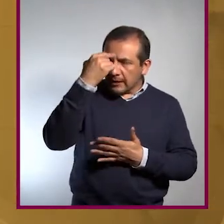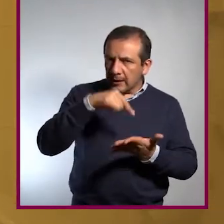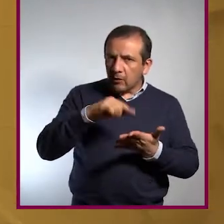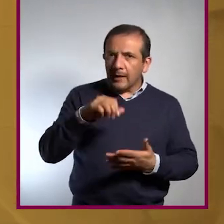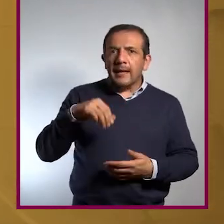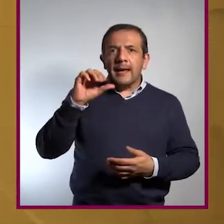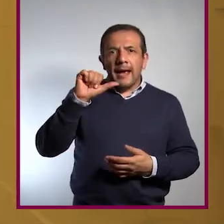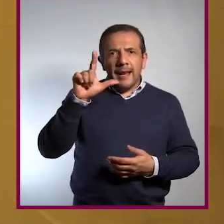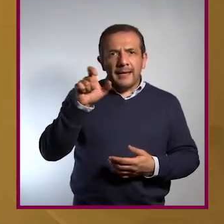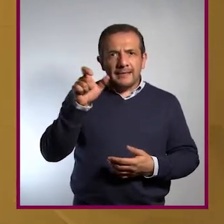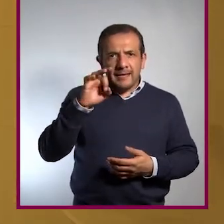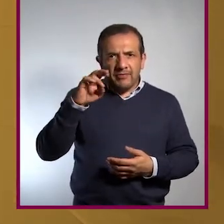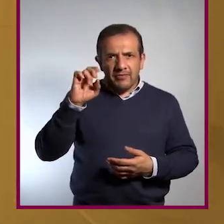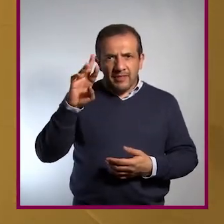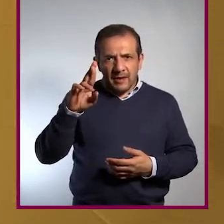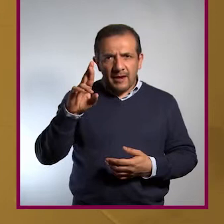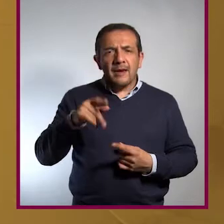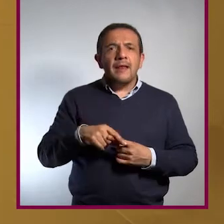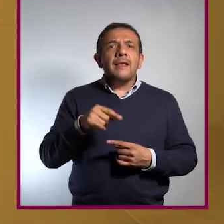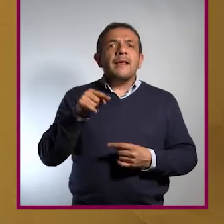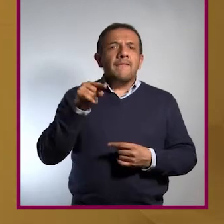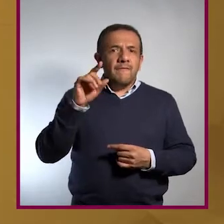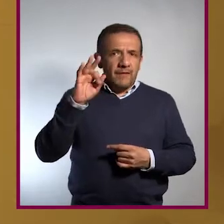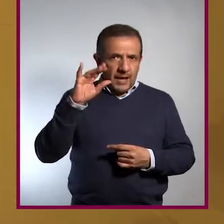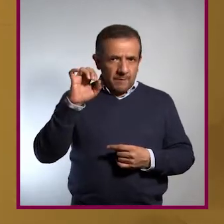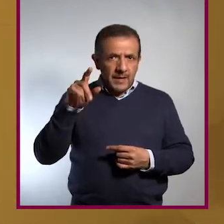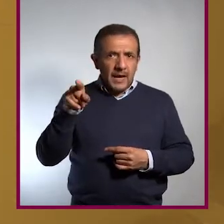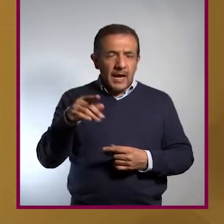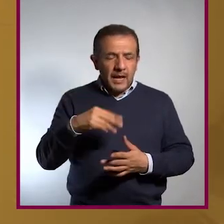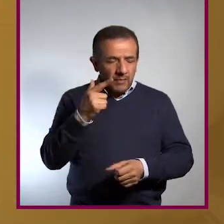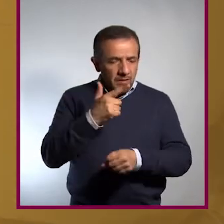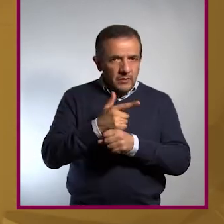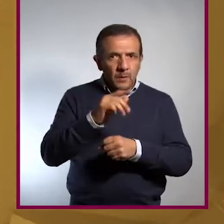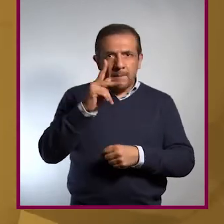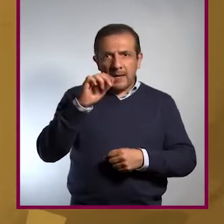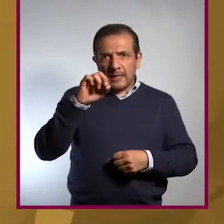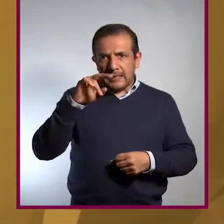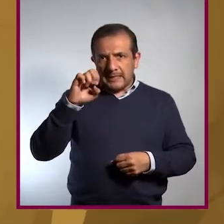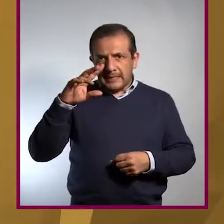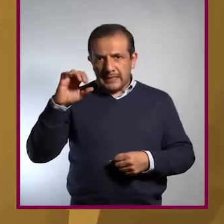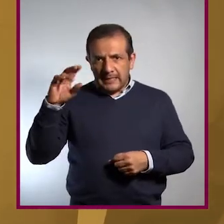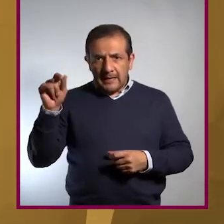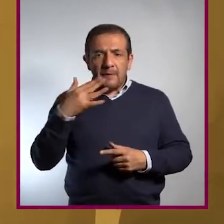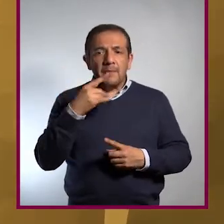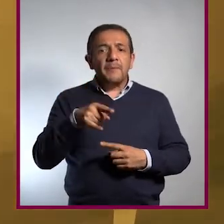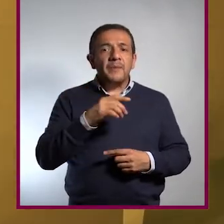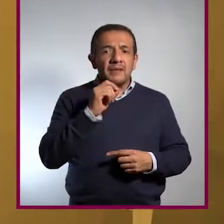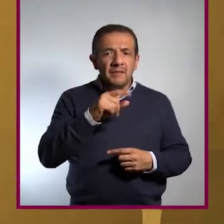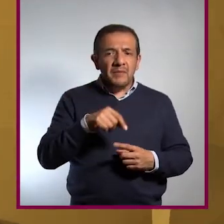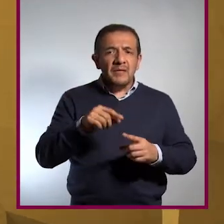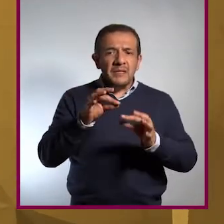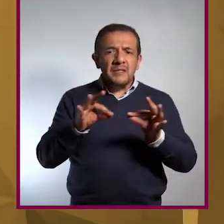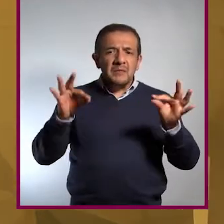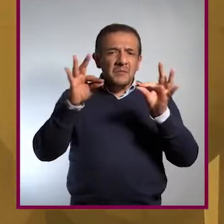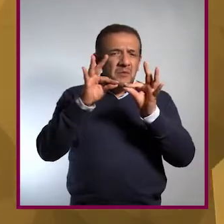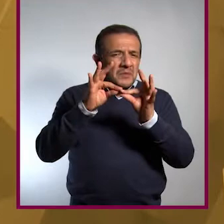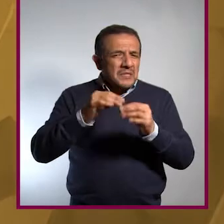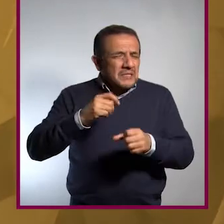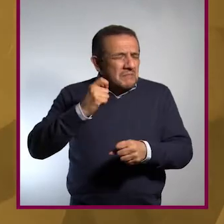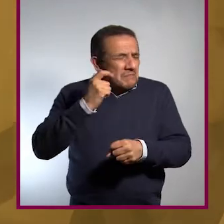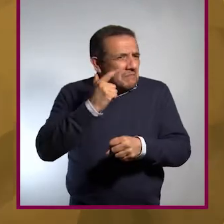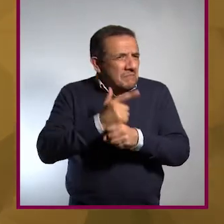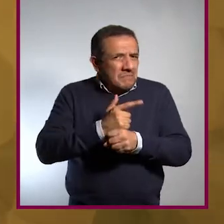Fleming le dieron el premio Nobel por el descubrimiento de la penicilina. Y ni qué hablar sobre Grant y James y su